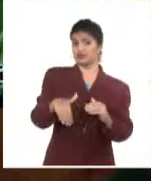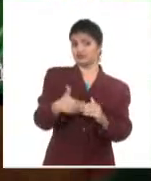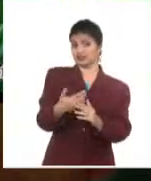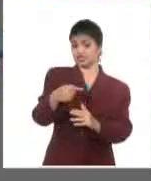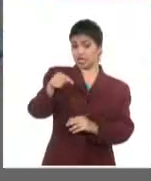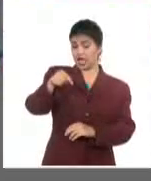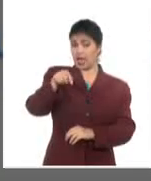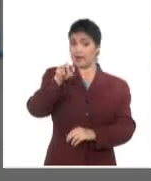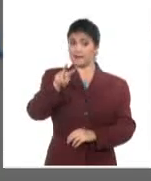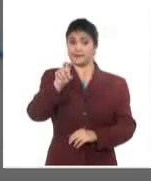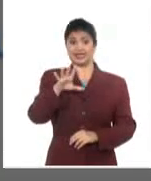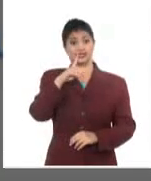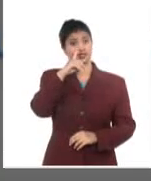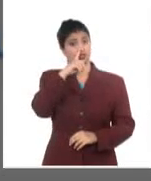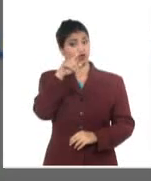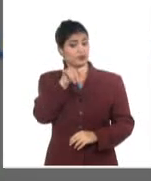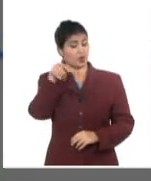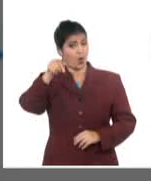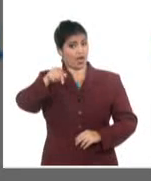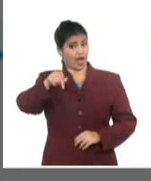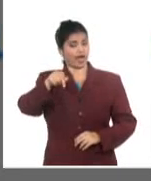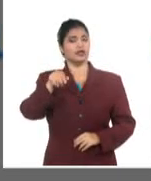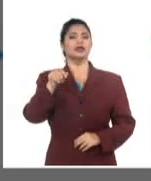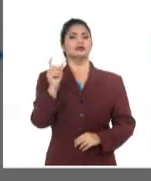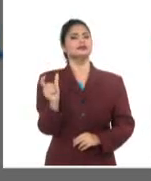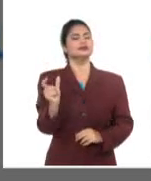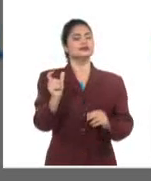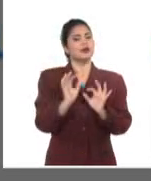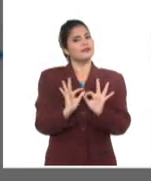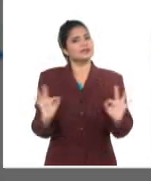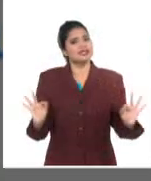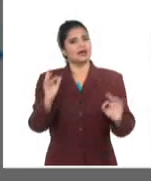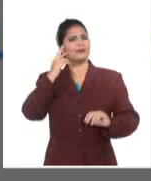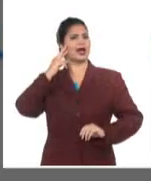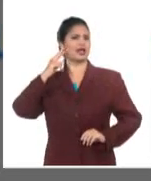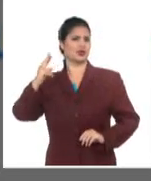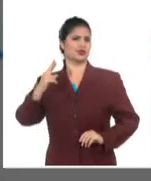para ratificar la grandeza de ese guerrillero eterno que